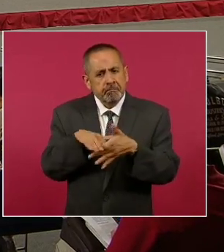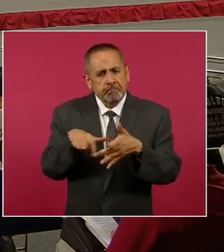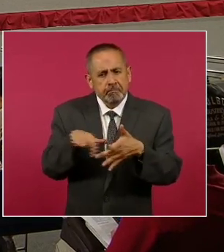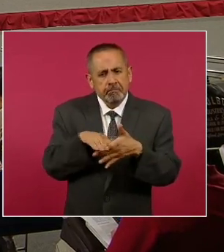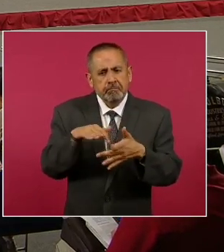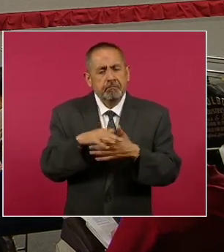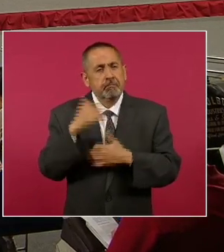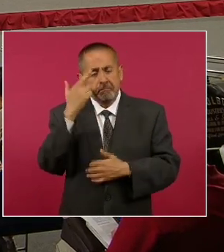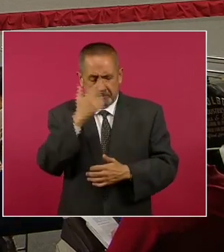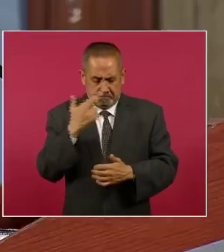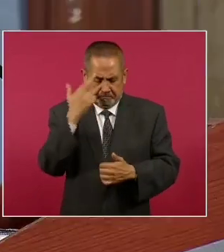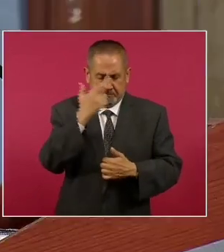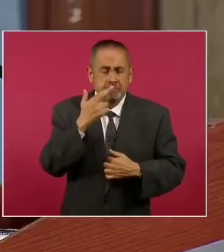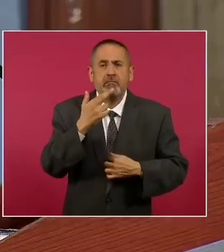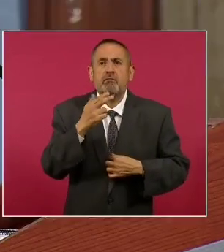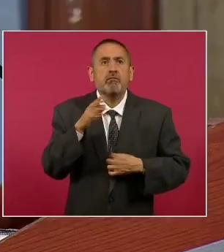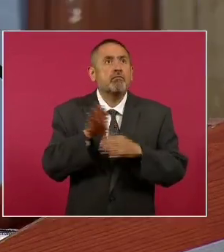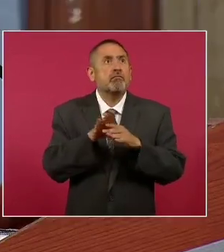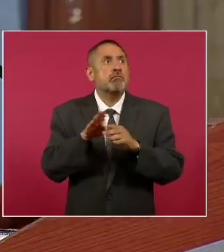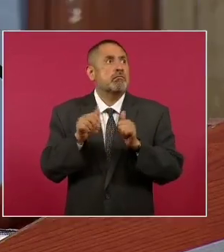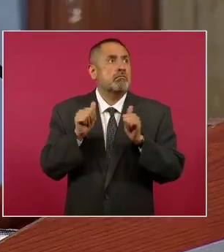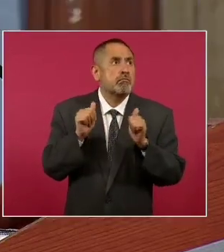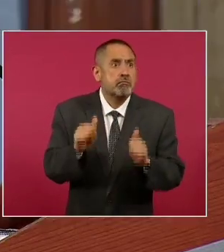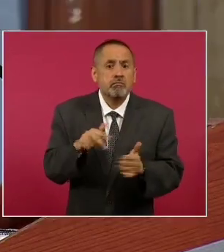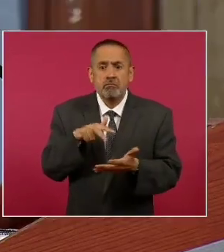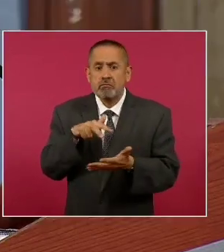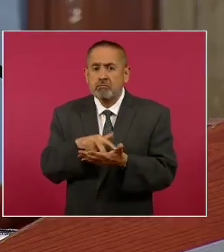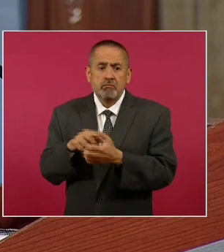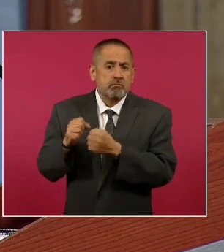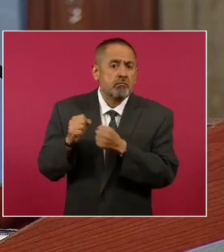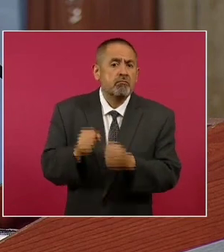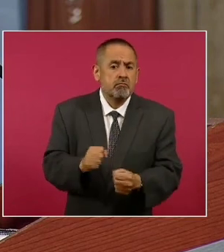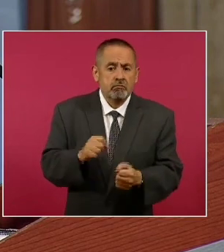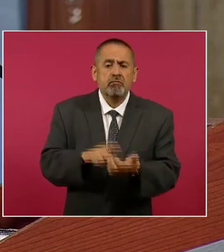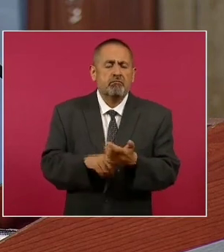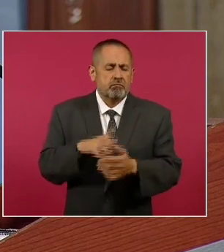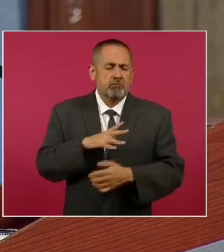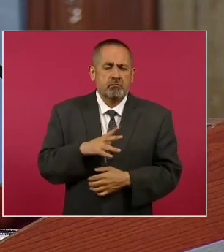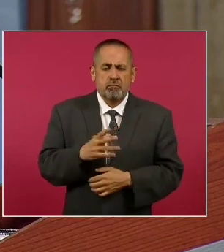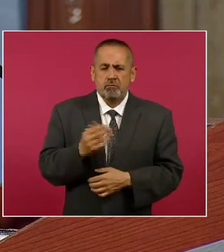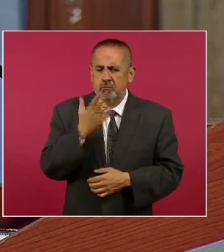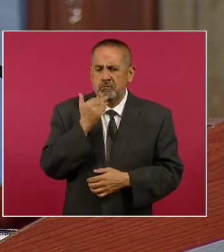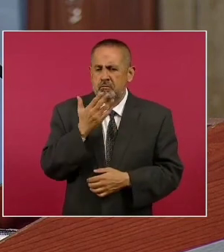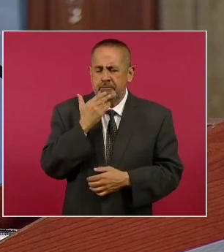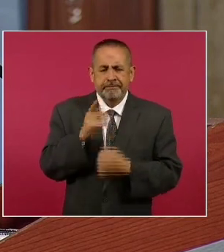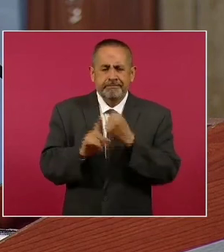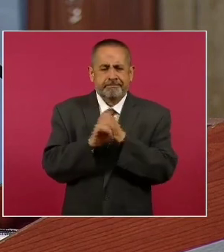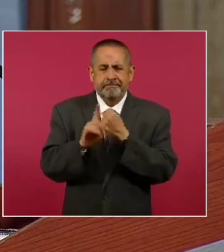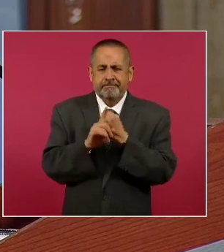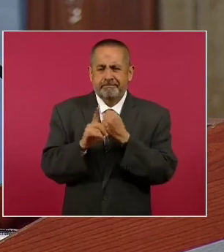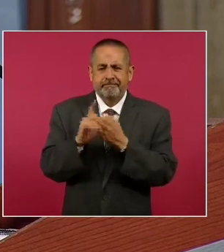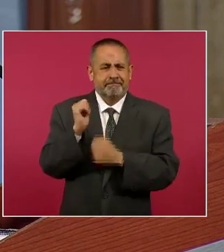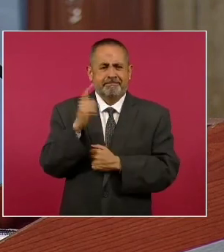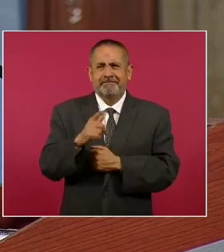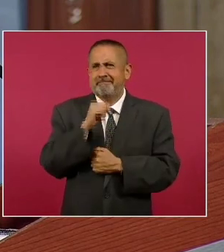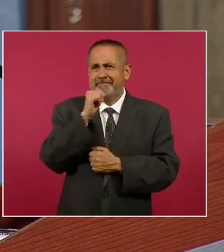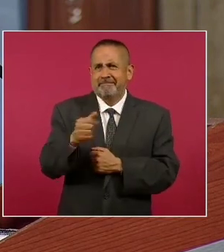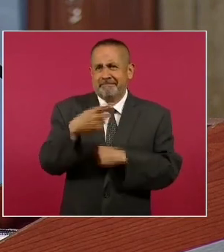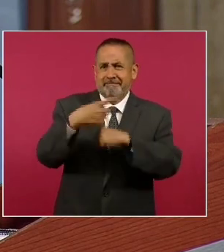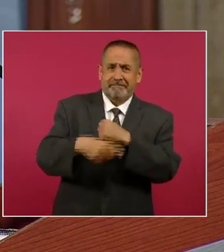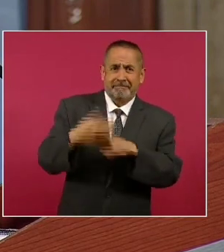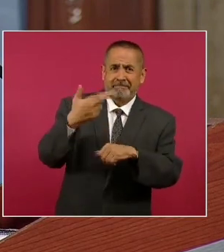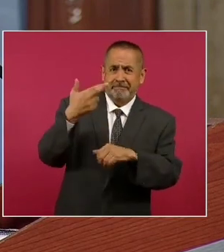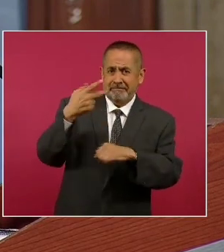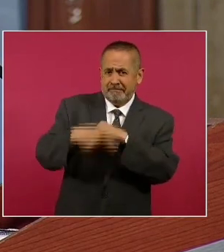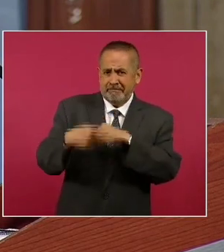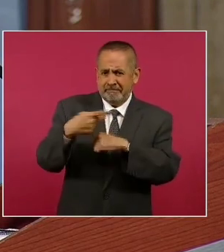que desde el punto de vista de estabilidad y de resistencia estructural no tenga ningún efecto, ningún daño.